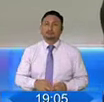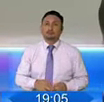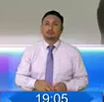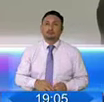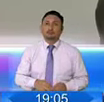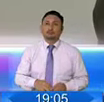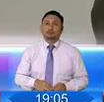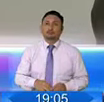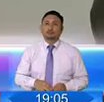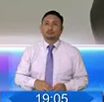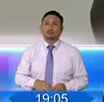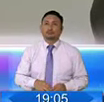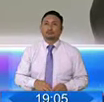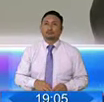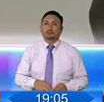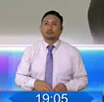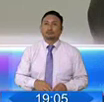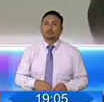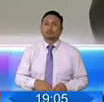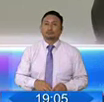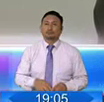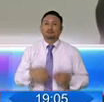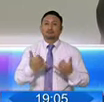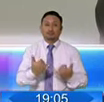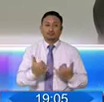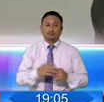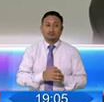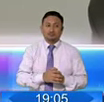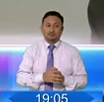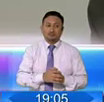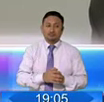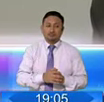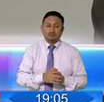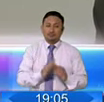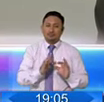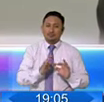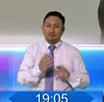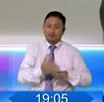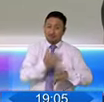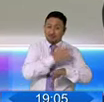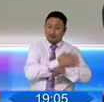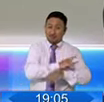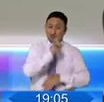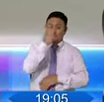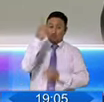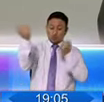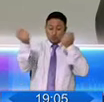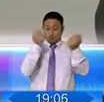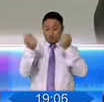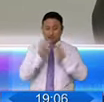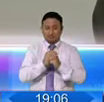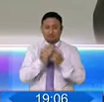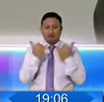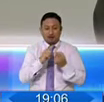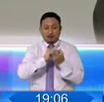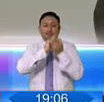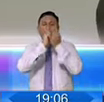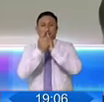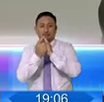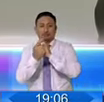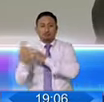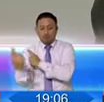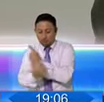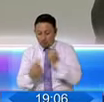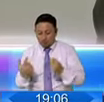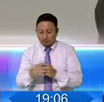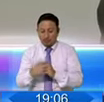bien monológico y pasar a un modo dialógico es un poco complicado en el sentido de que hay que decodificar ciertas formas de